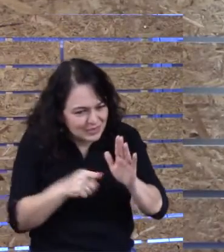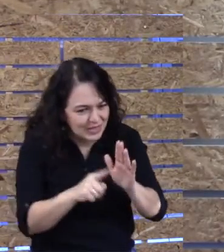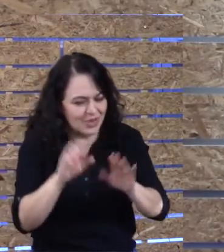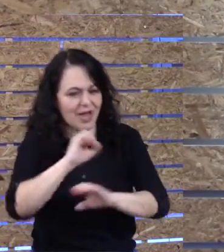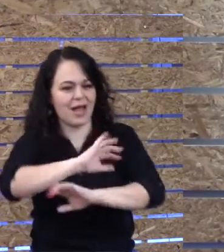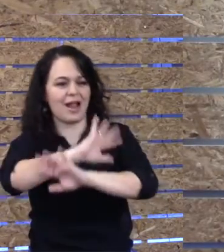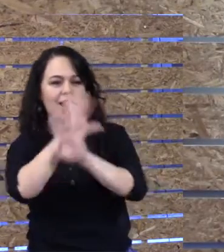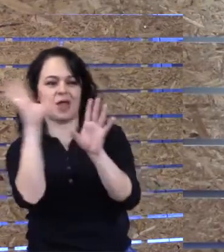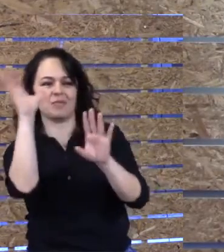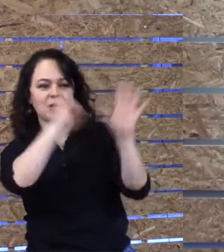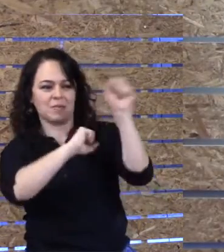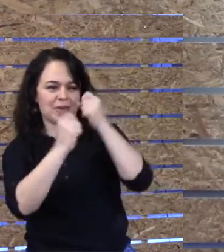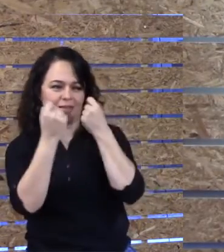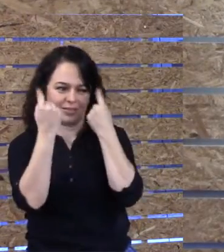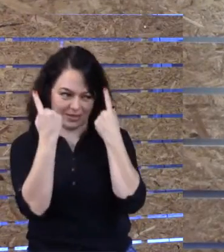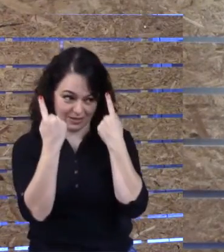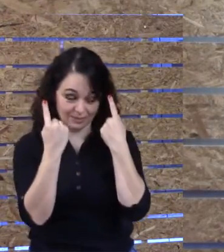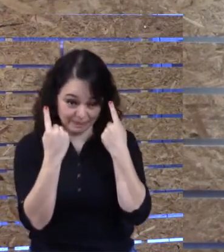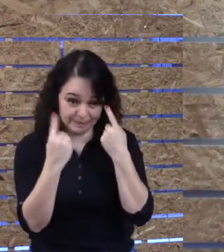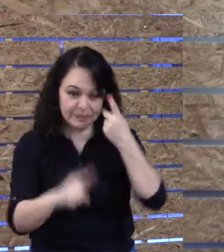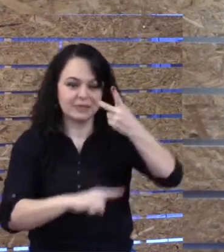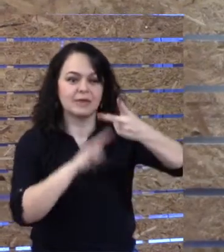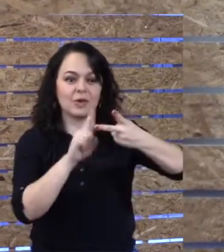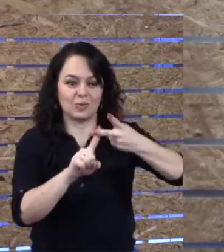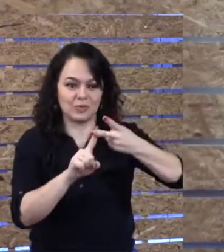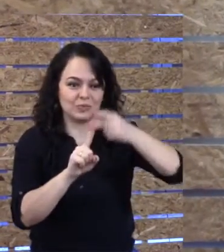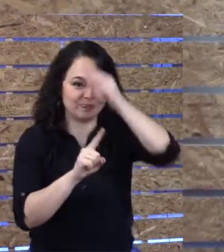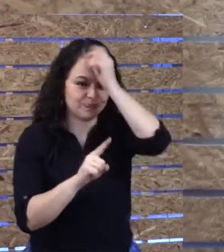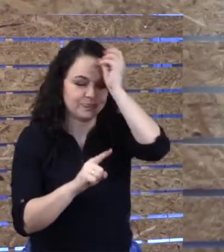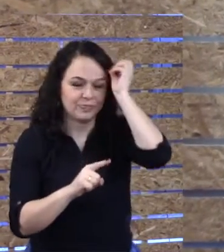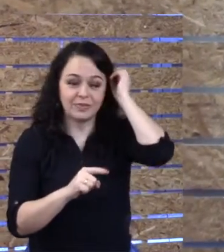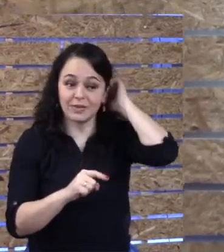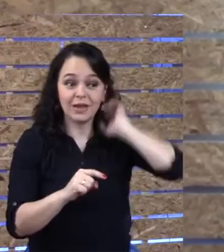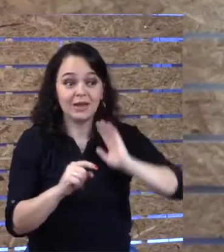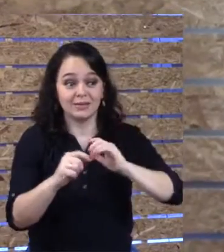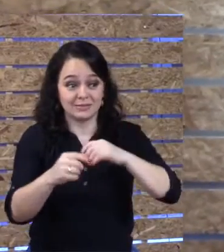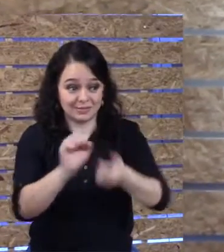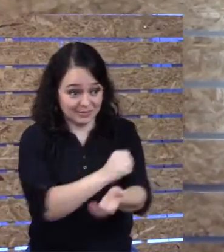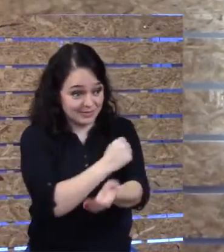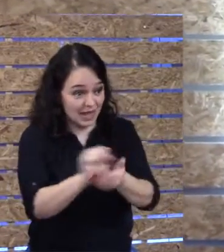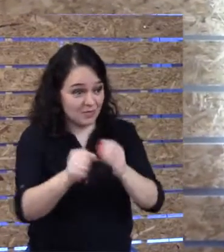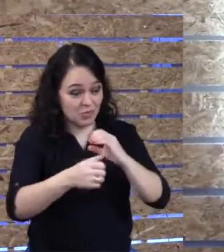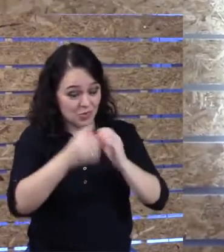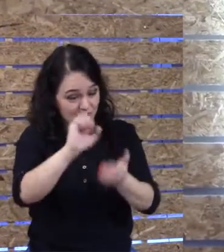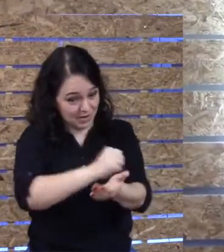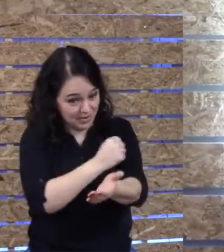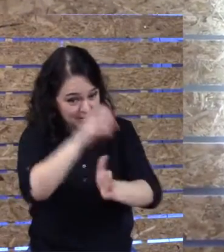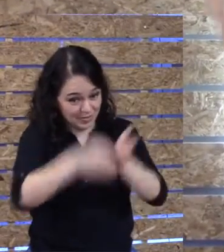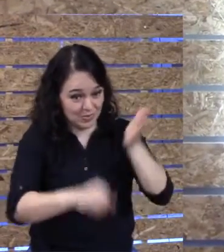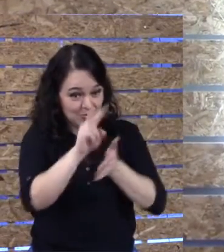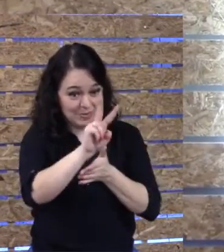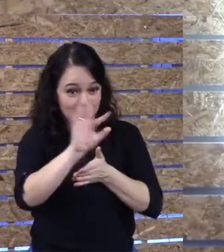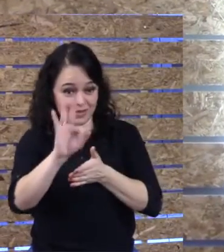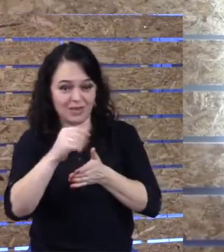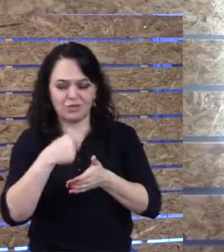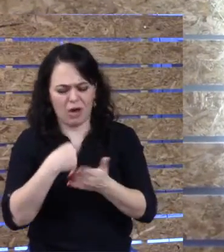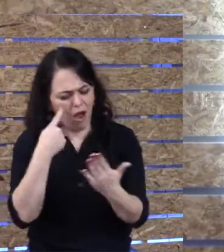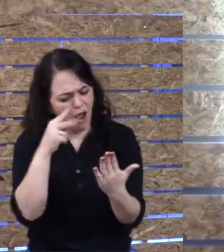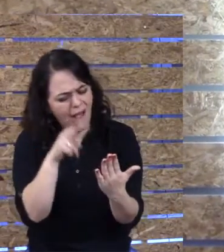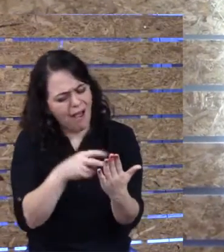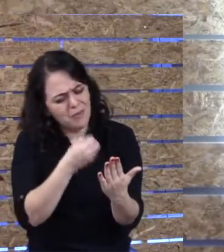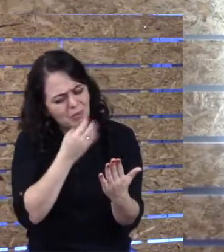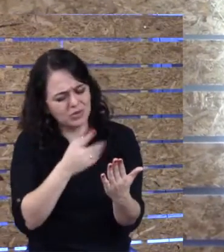Mandárselo a todo el mundo por WhatsApp. Mi tía está muy triste y aquí dice que si va en valle de sombras,